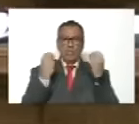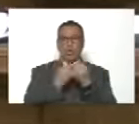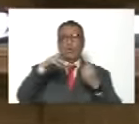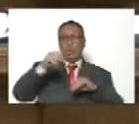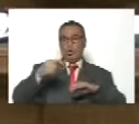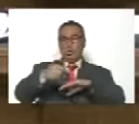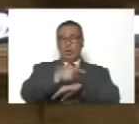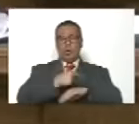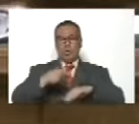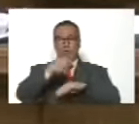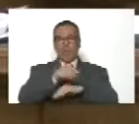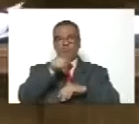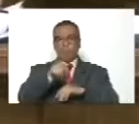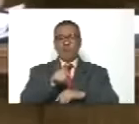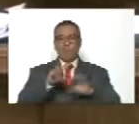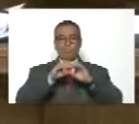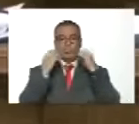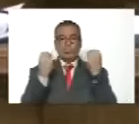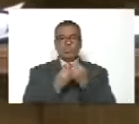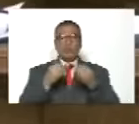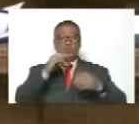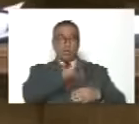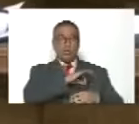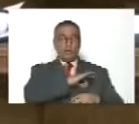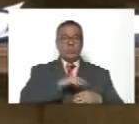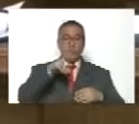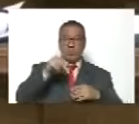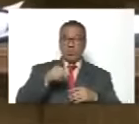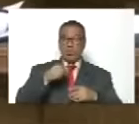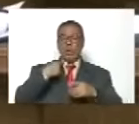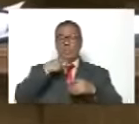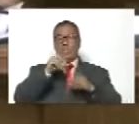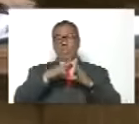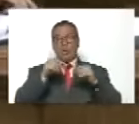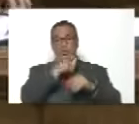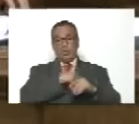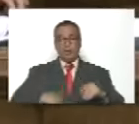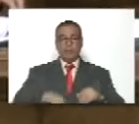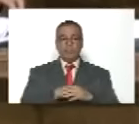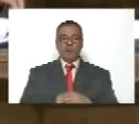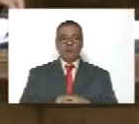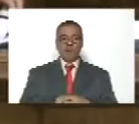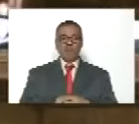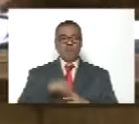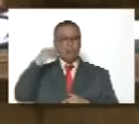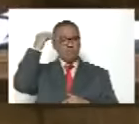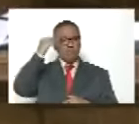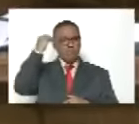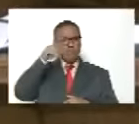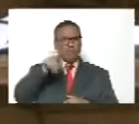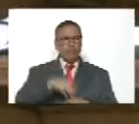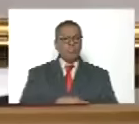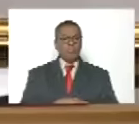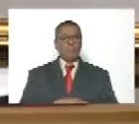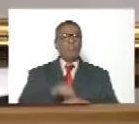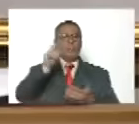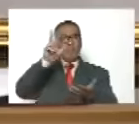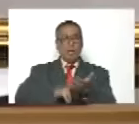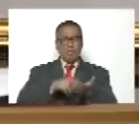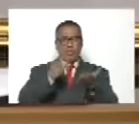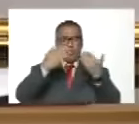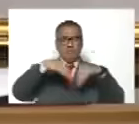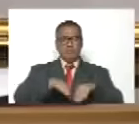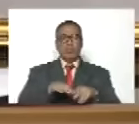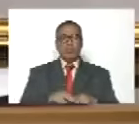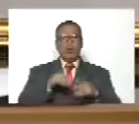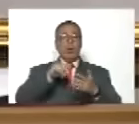No Gubernamentales y Organizaciones Sociales Sin Fines de Lucro. Es todo, ciudadano presidente. En consideración. Aprobado. Siguiente.